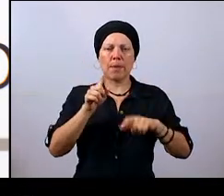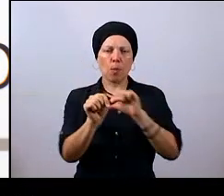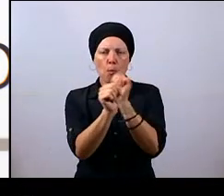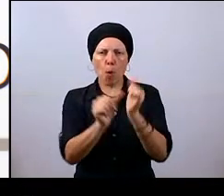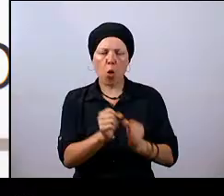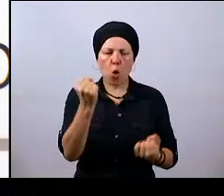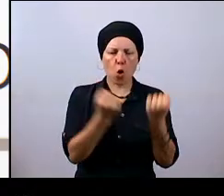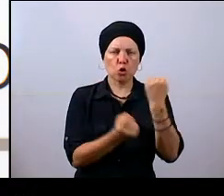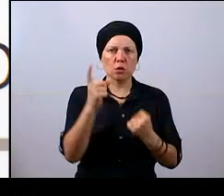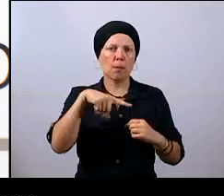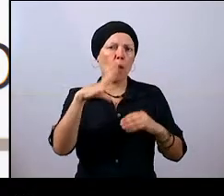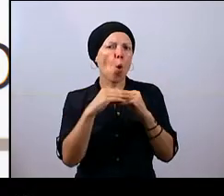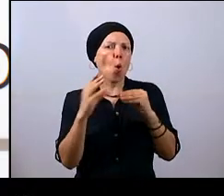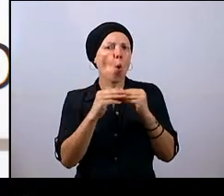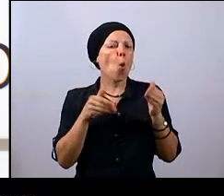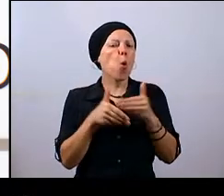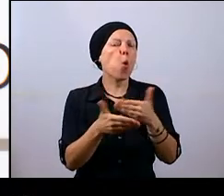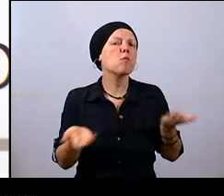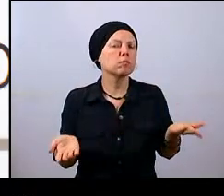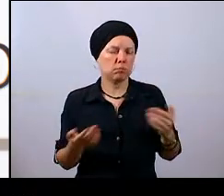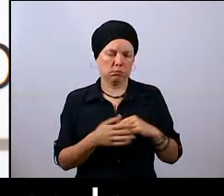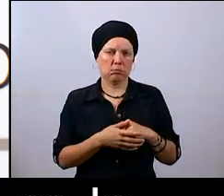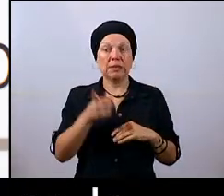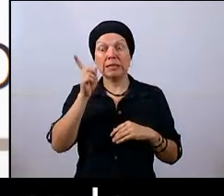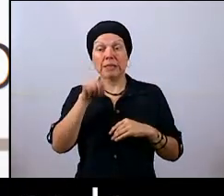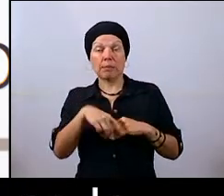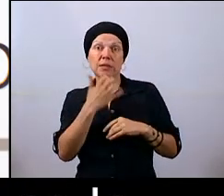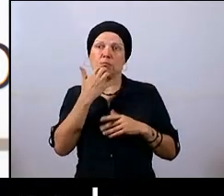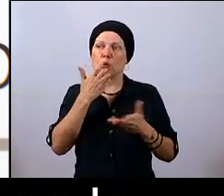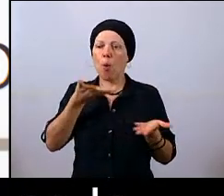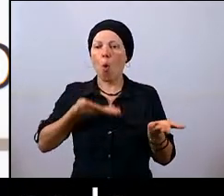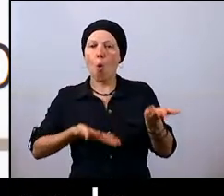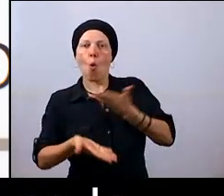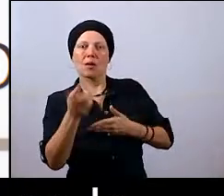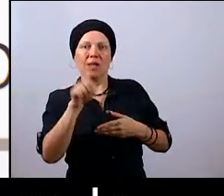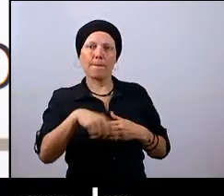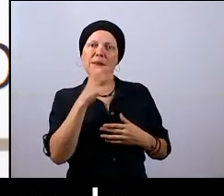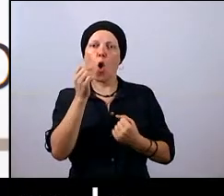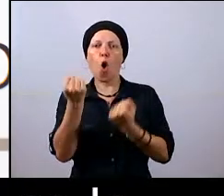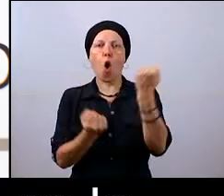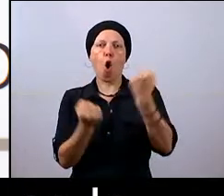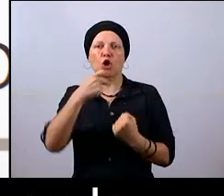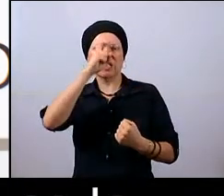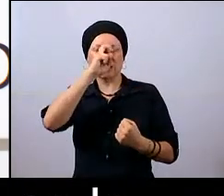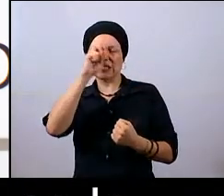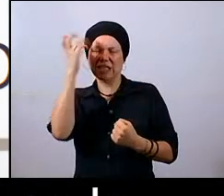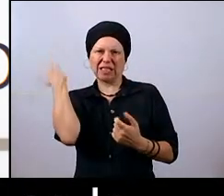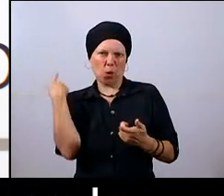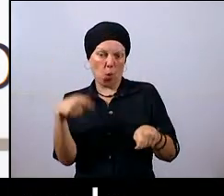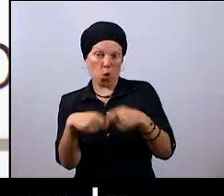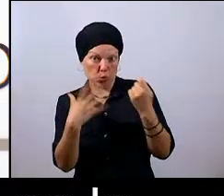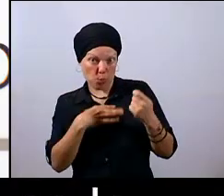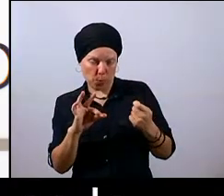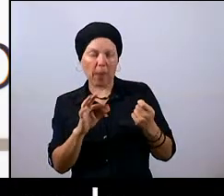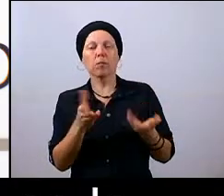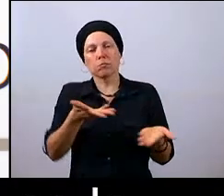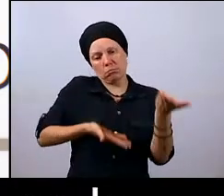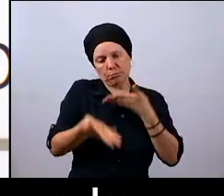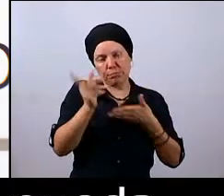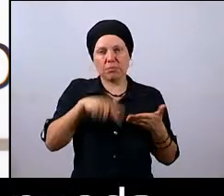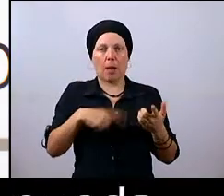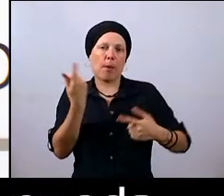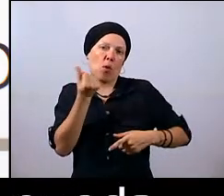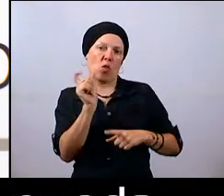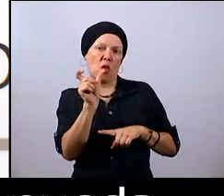y al uso que se le vaya a dar, así como si se hace entrega de otro vehículo que pueda destinarse a